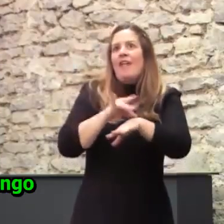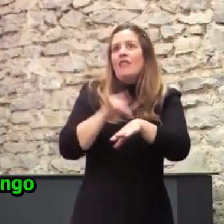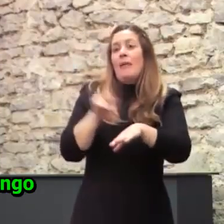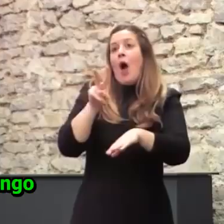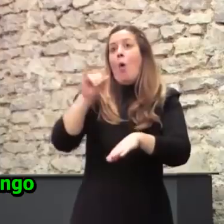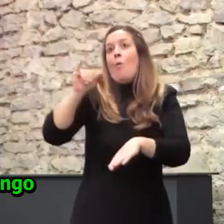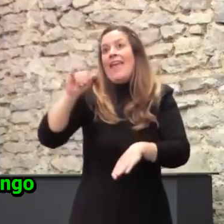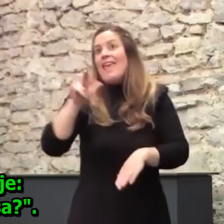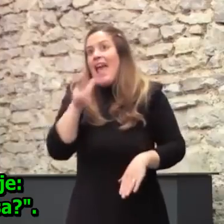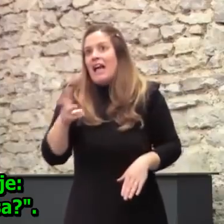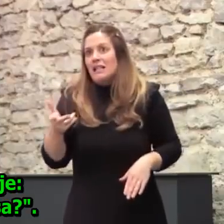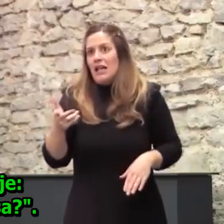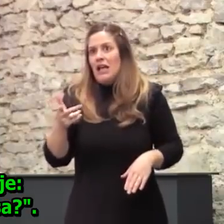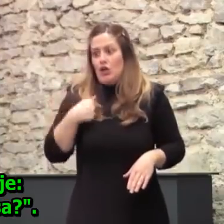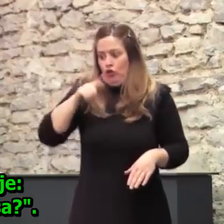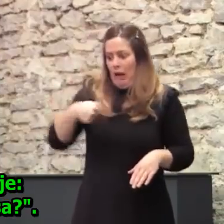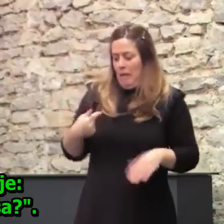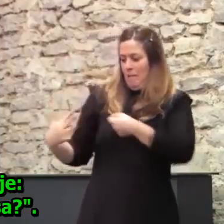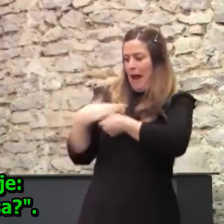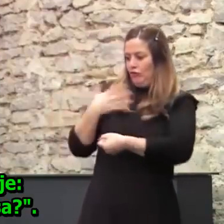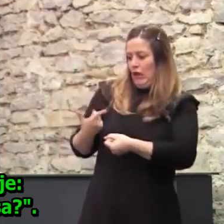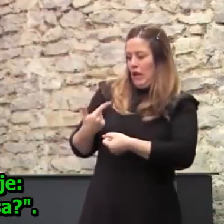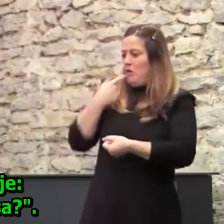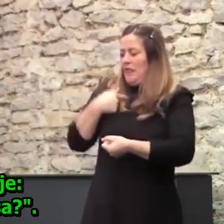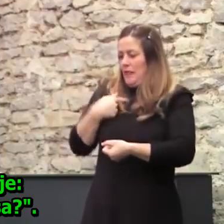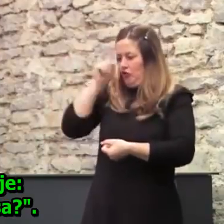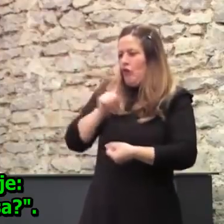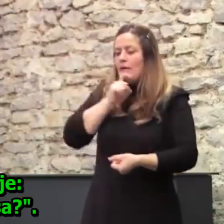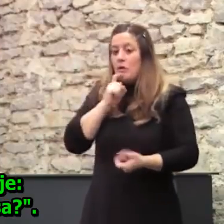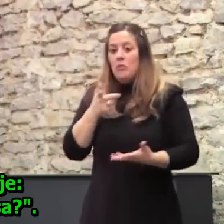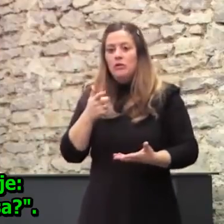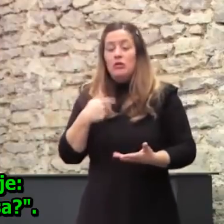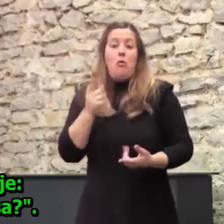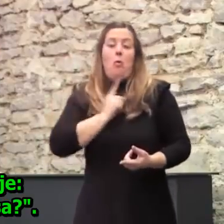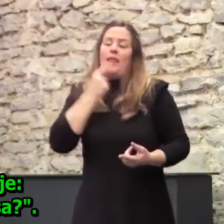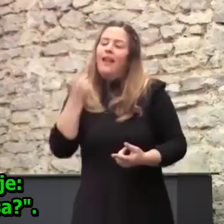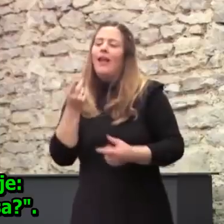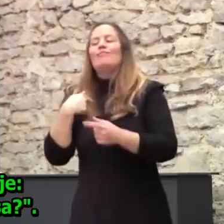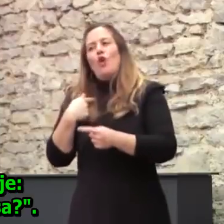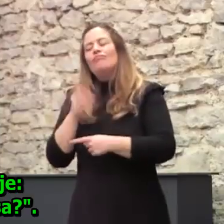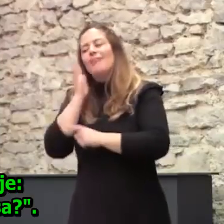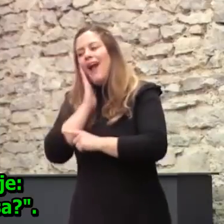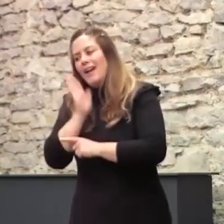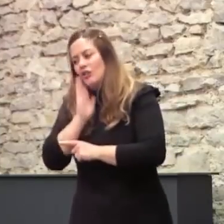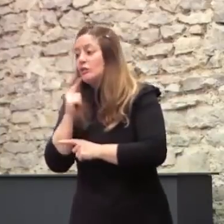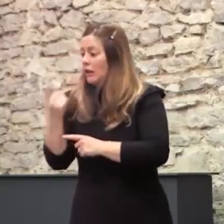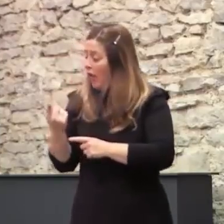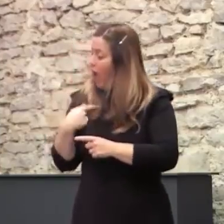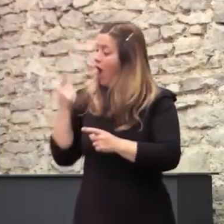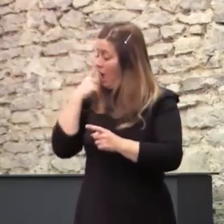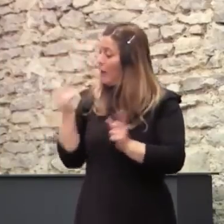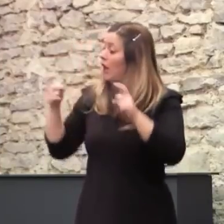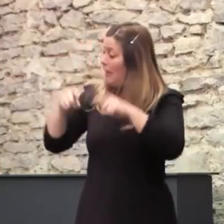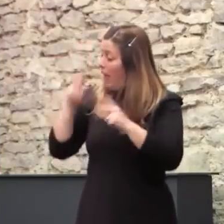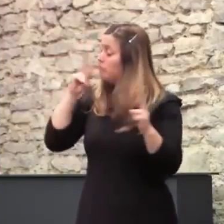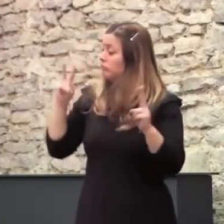también lo tengo y no sabe cómo decirle. Entonces un día, muy cariñosa, yo le dije, ¿por qué no nos vemos, hablamos y me cuentas qué te pasa?